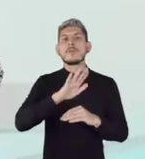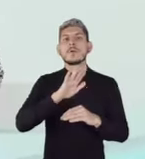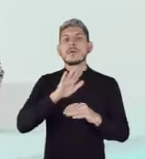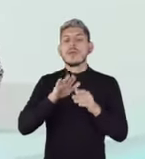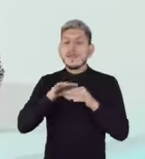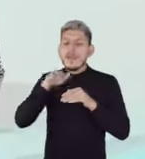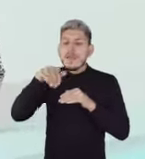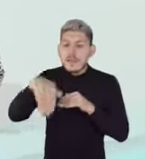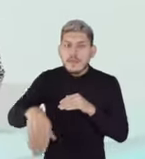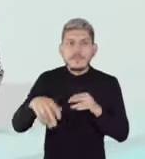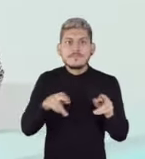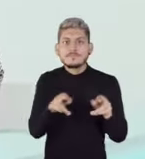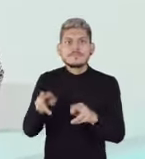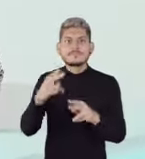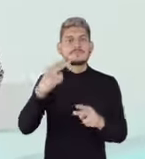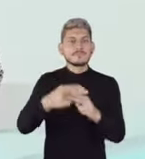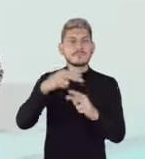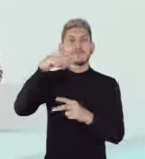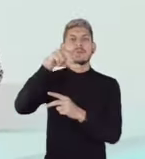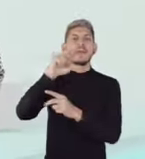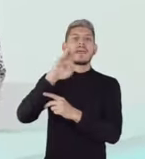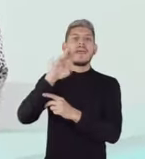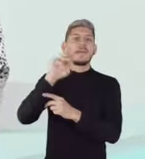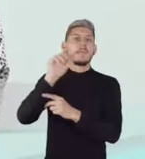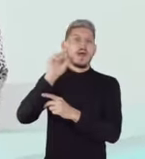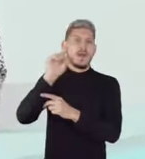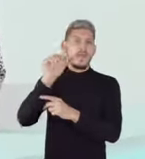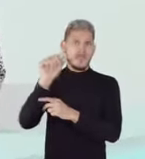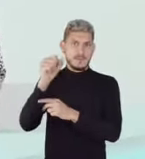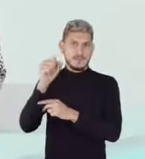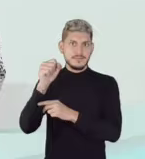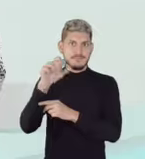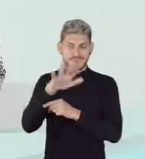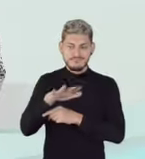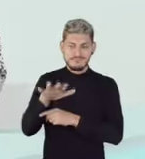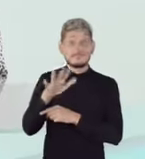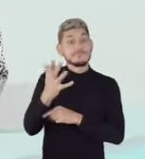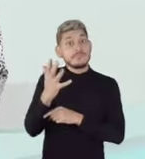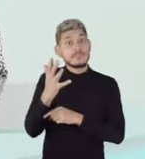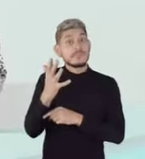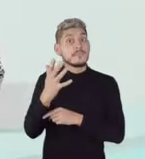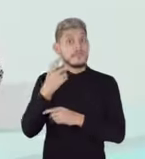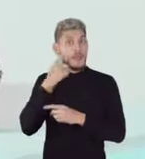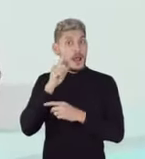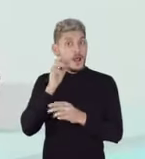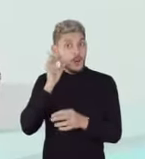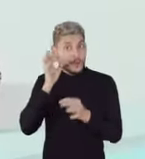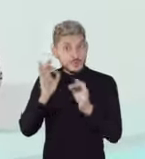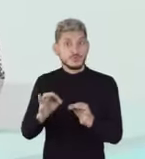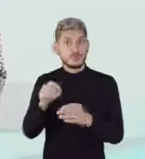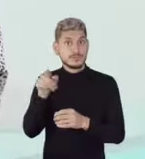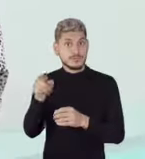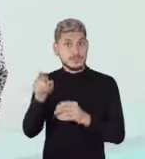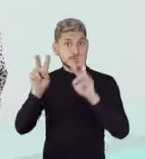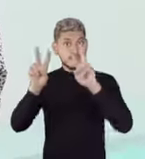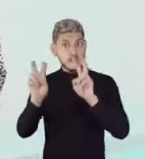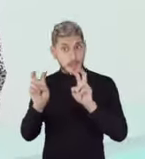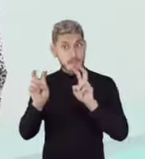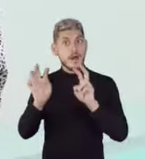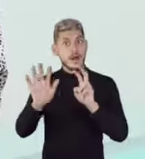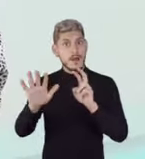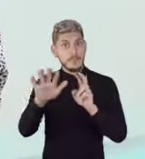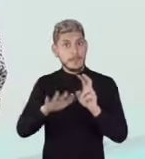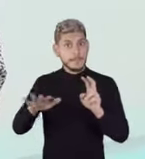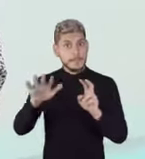sistema de quebradas o de las quebradas que están alrededor de nuestra ciudad. Y precisamente para hablar de la crítica situación de este